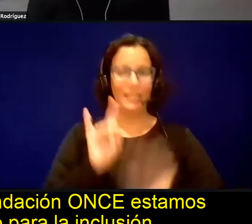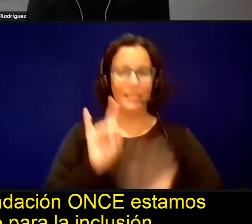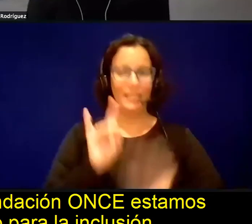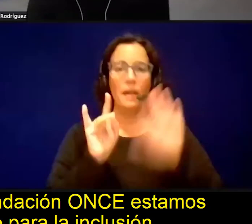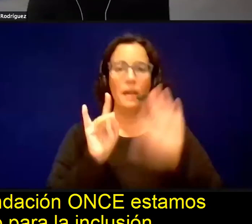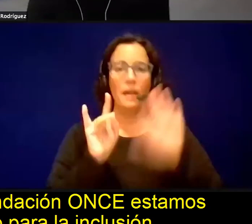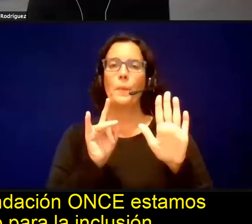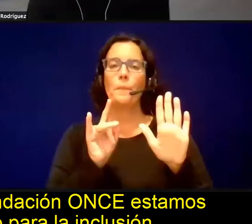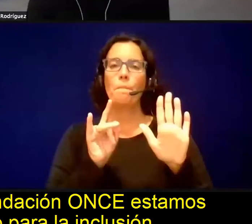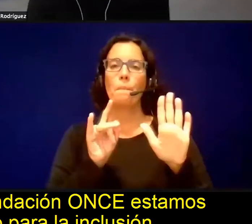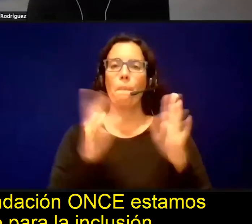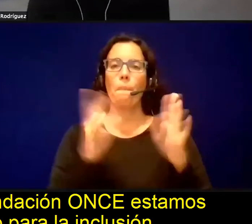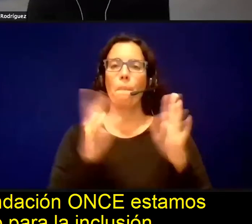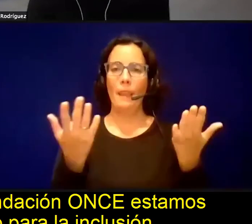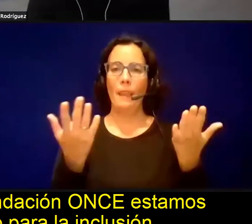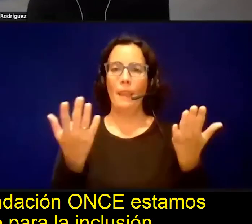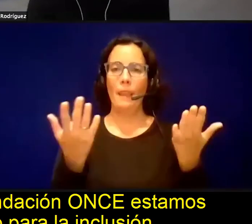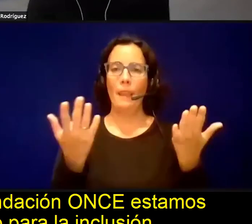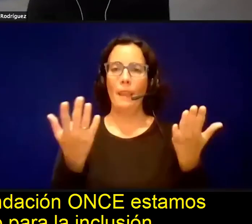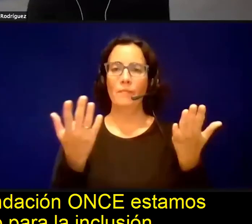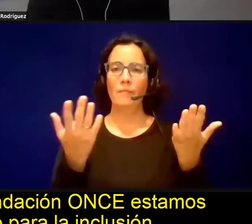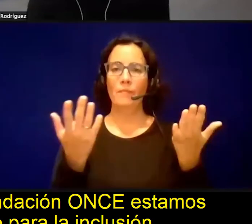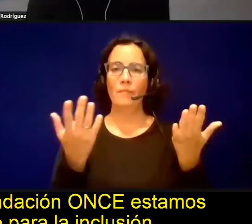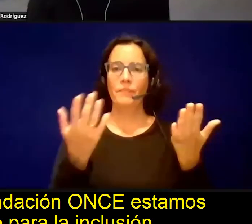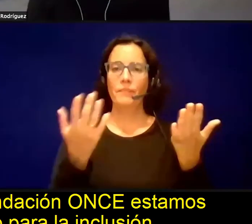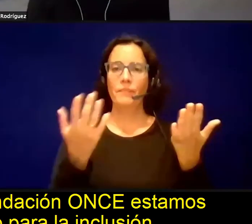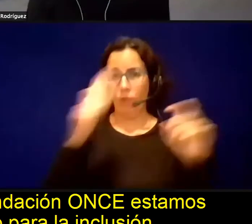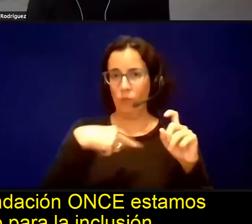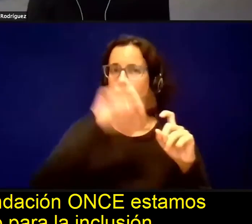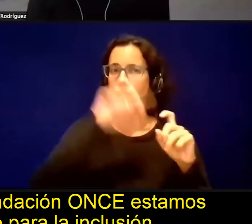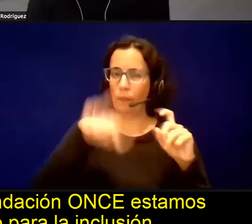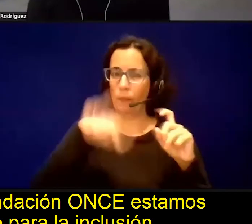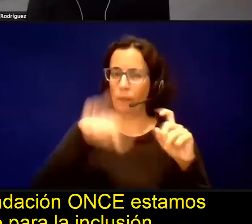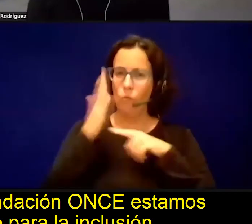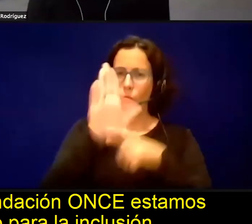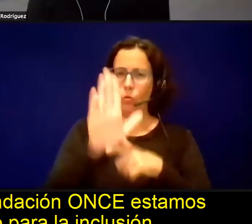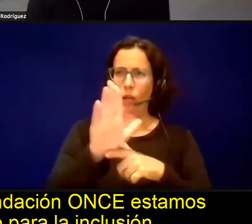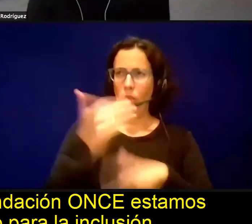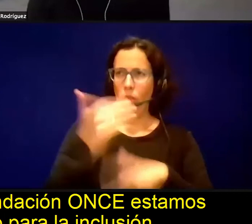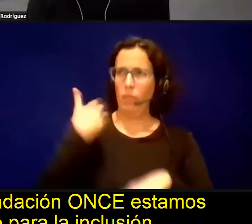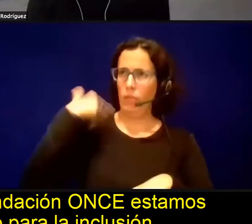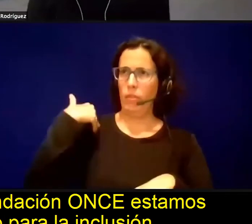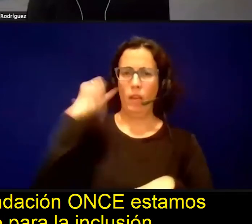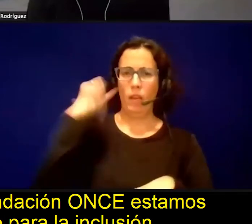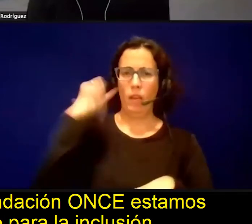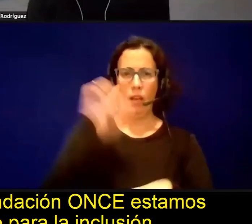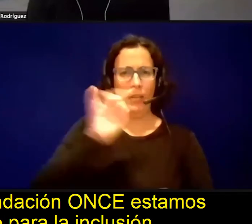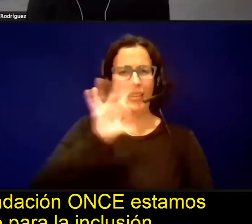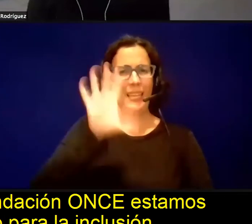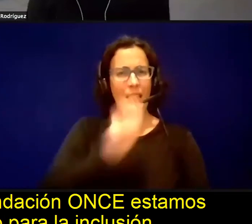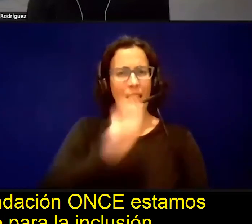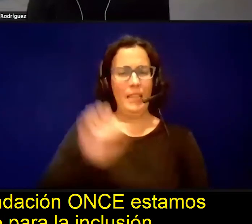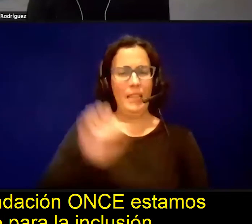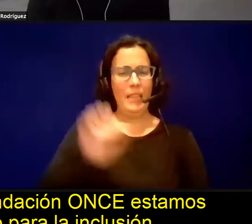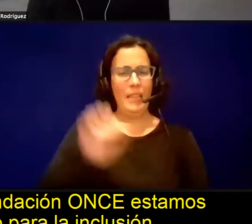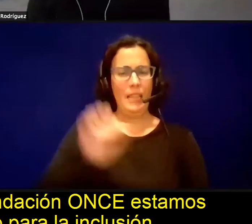Y de hecho, desde Fundación 11 estamos proponiendo desde hace muchísimos años, ¿no? Desde hace más de 15 años estamos trabajando en